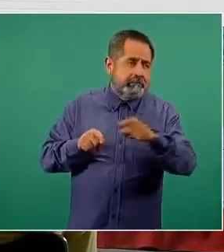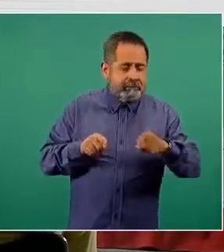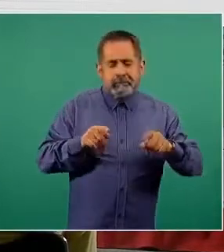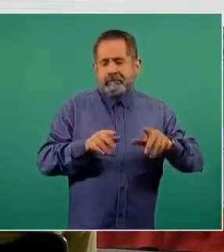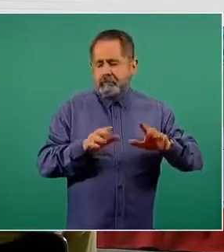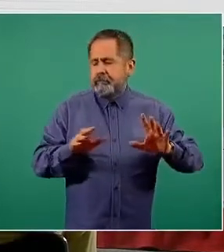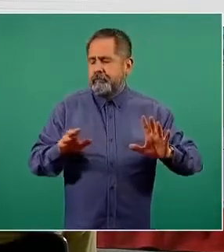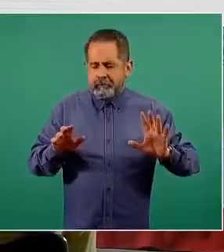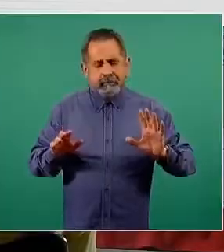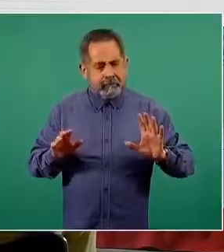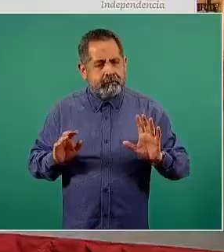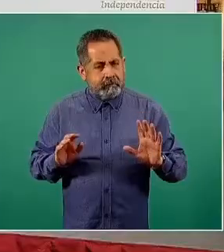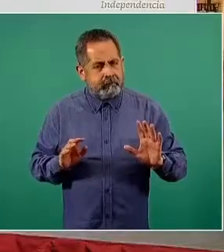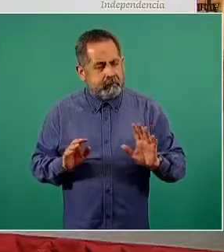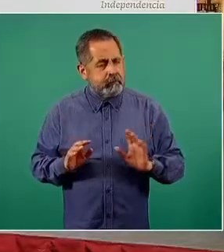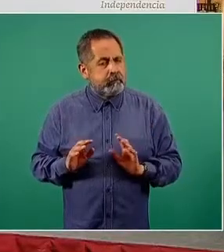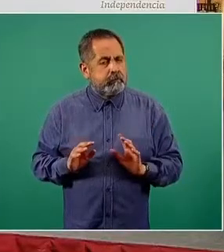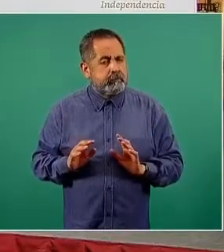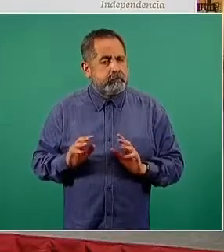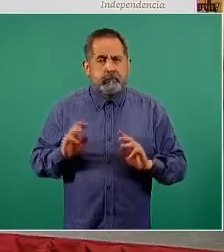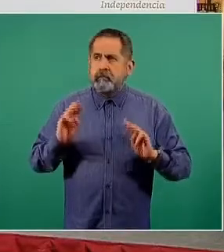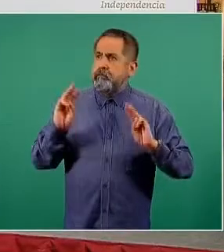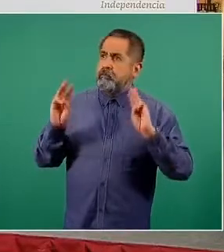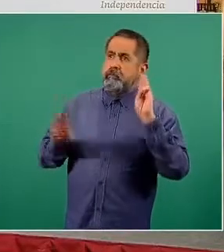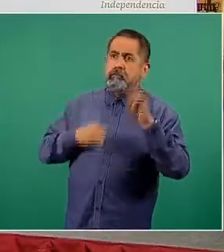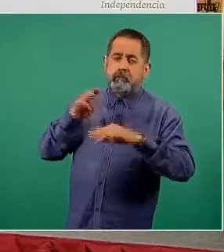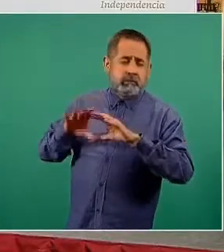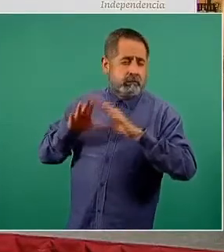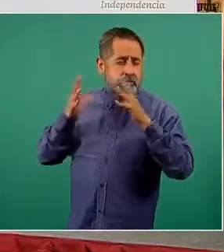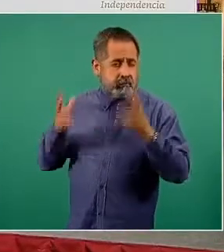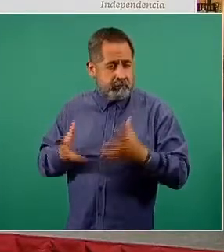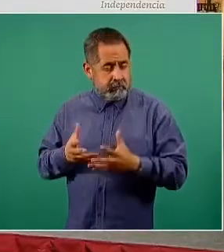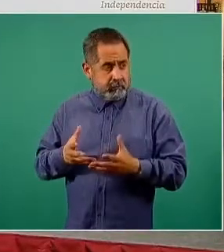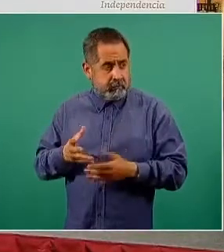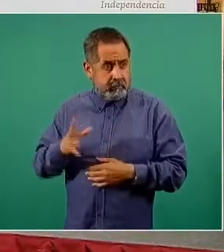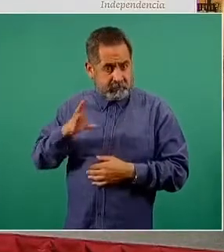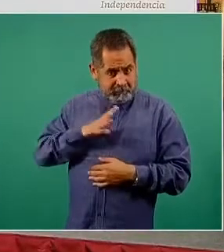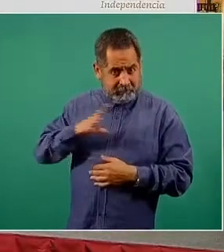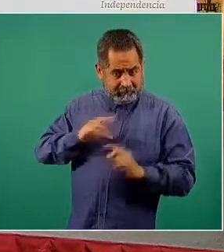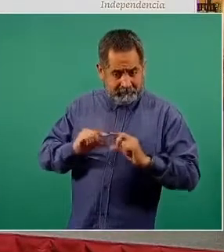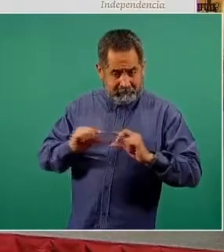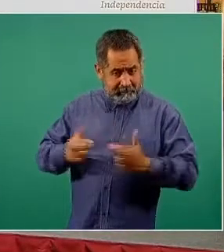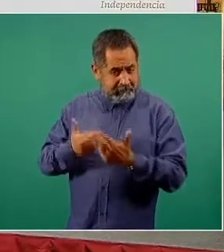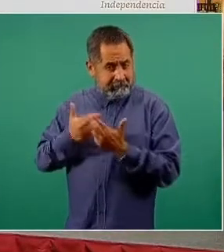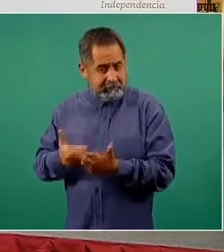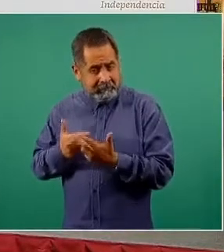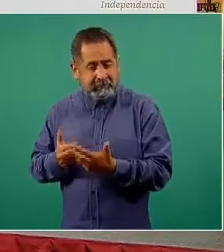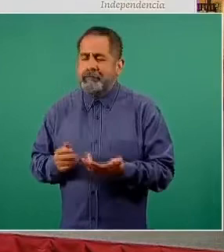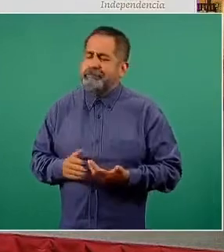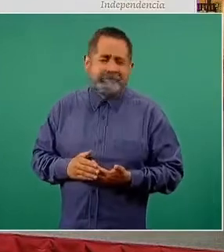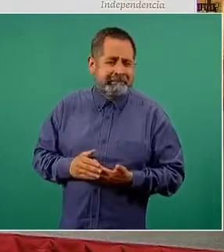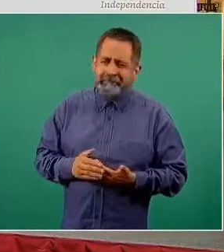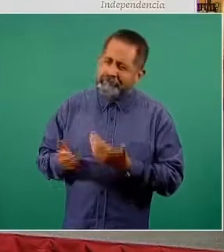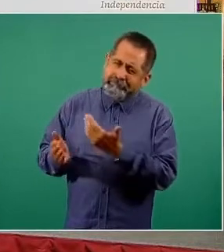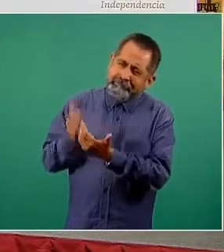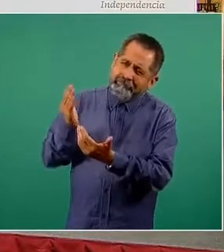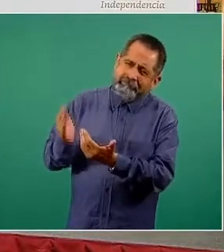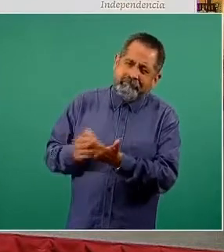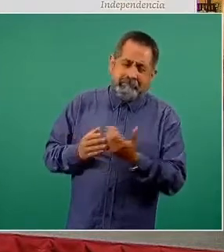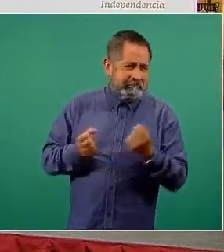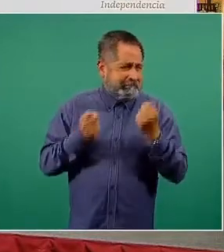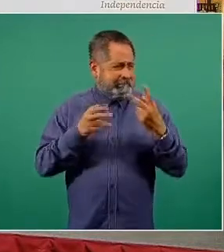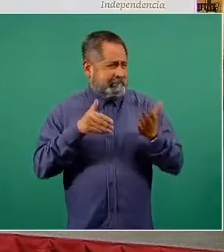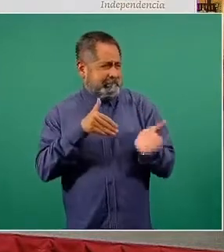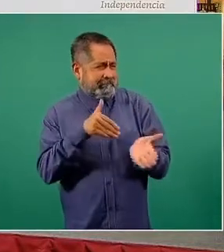personas. Si en el mundo se fabricaran tantas vacunas como personas habitamos el